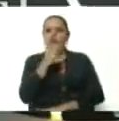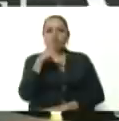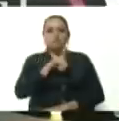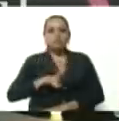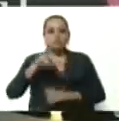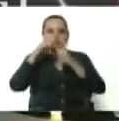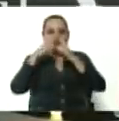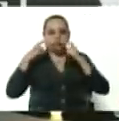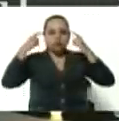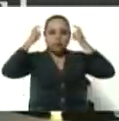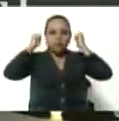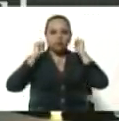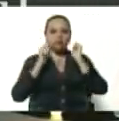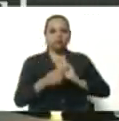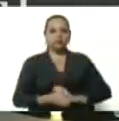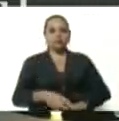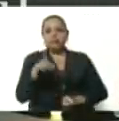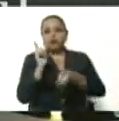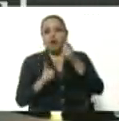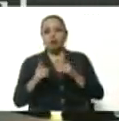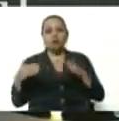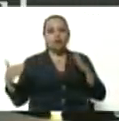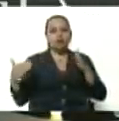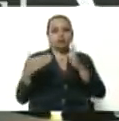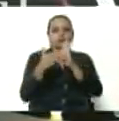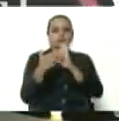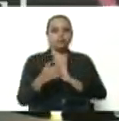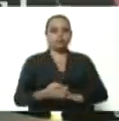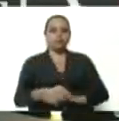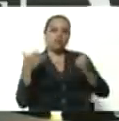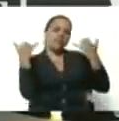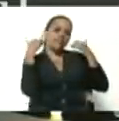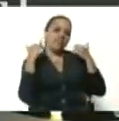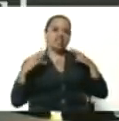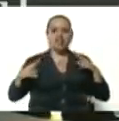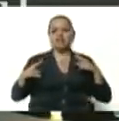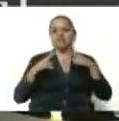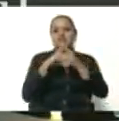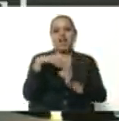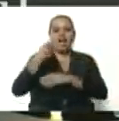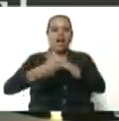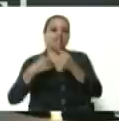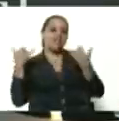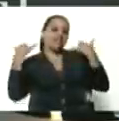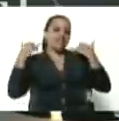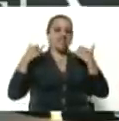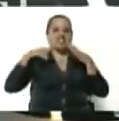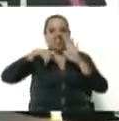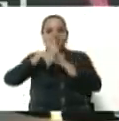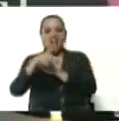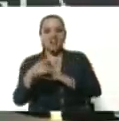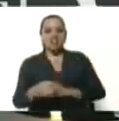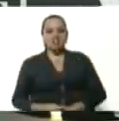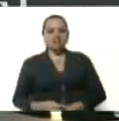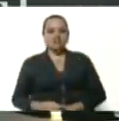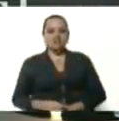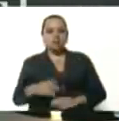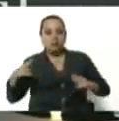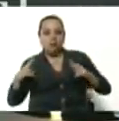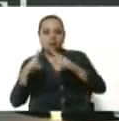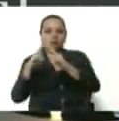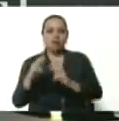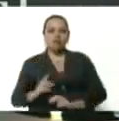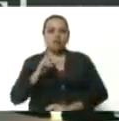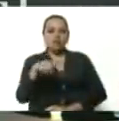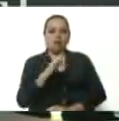tapaboca. Porque algunos se han encontrado una rumbita, hace una rumbita en casa de no sé quién. Vamos a encontrarnos y